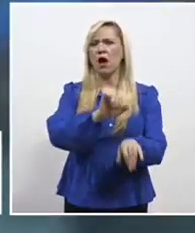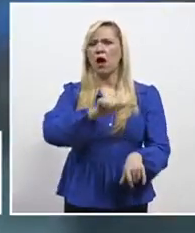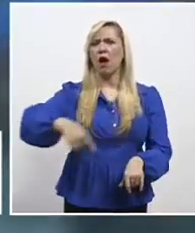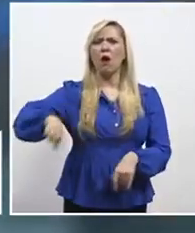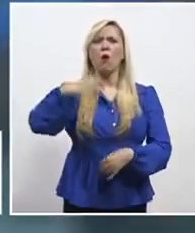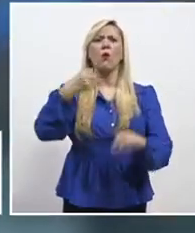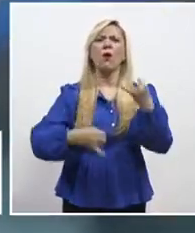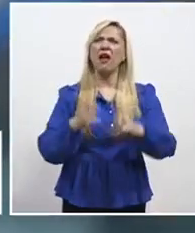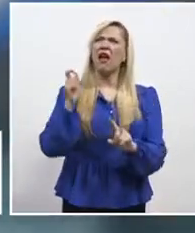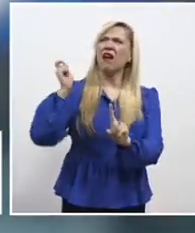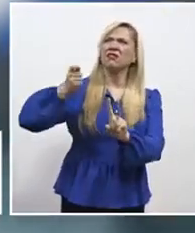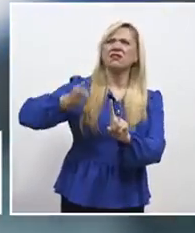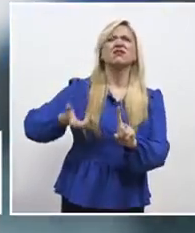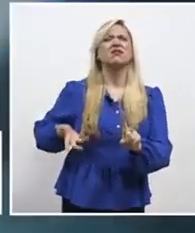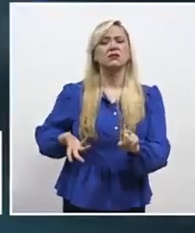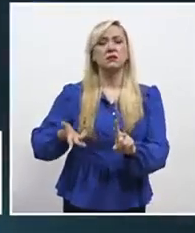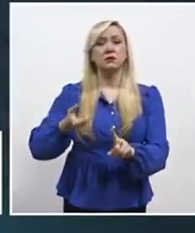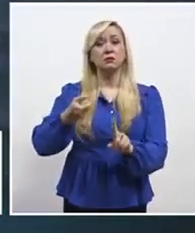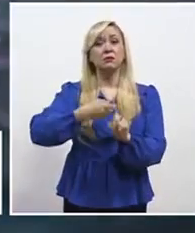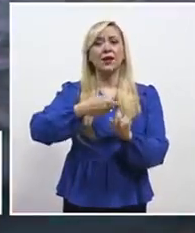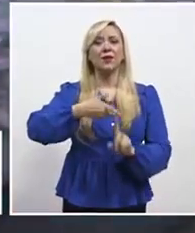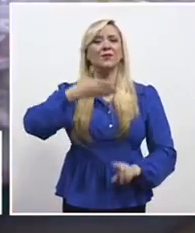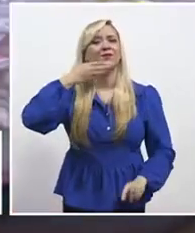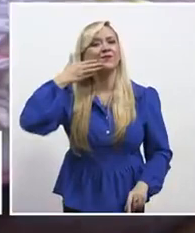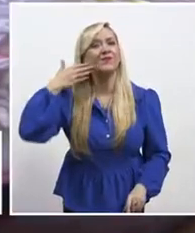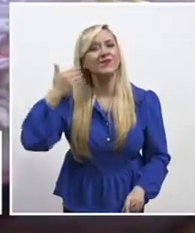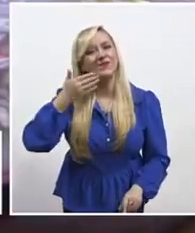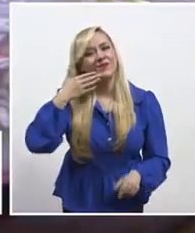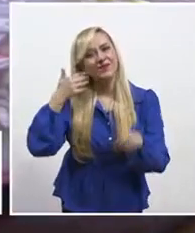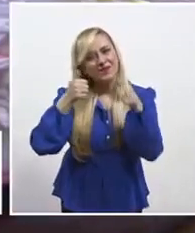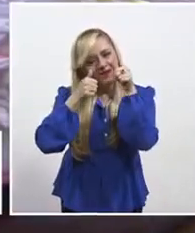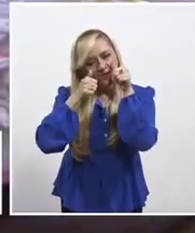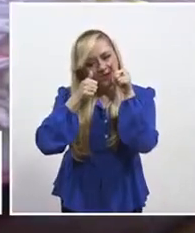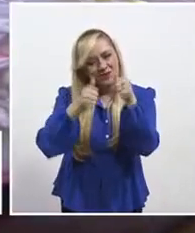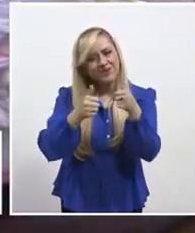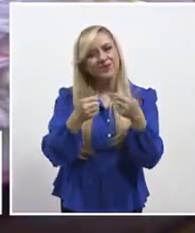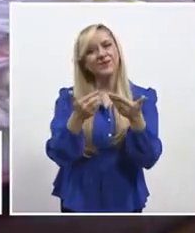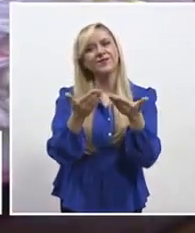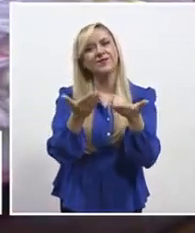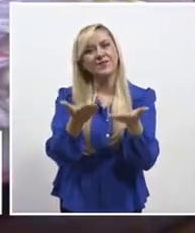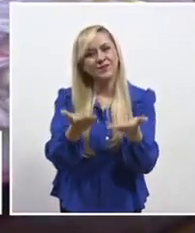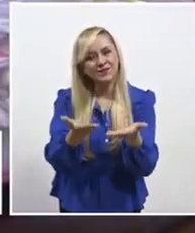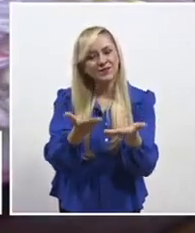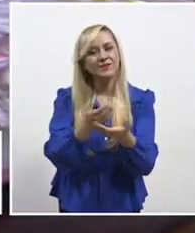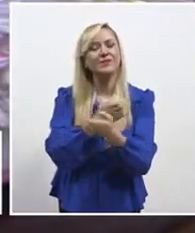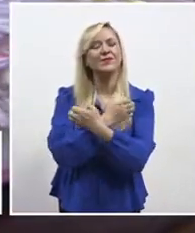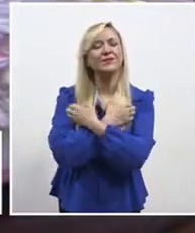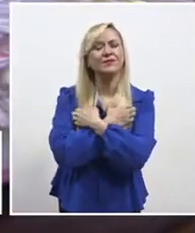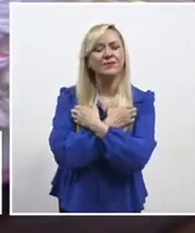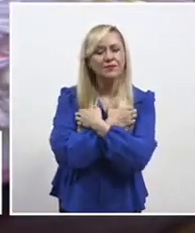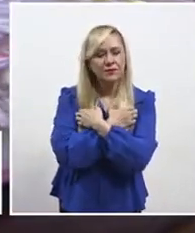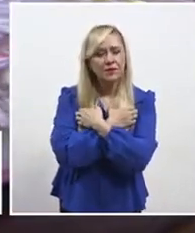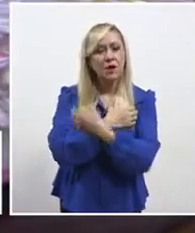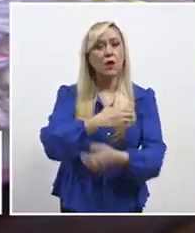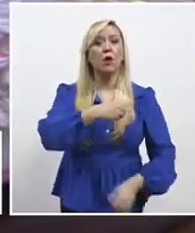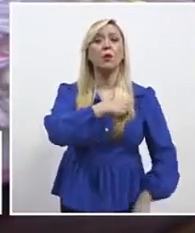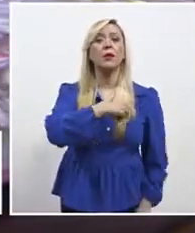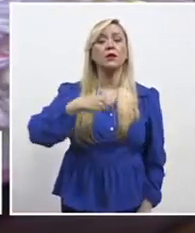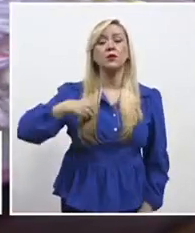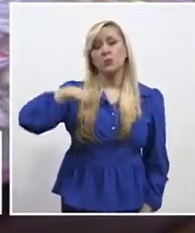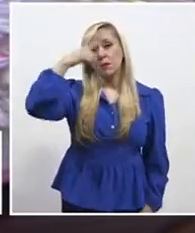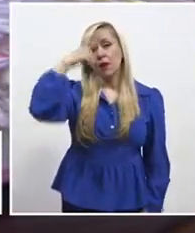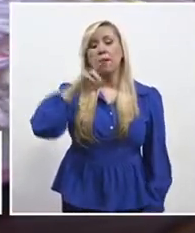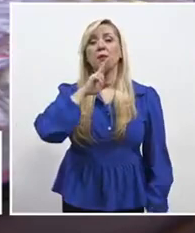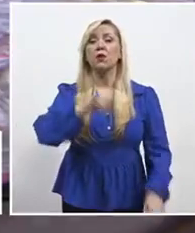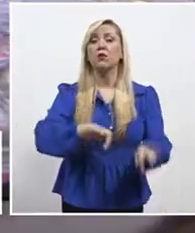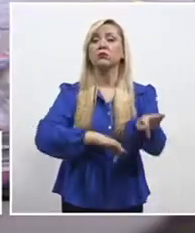de justicia es saber escuchar cortésmente, pues la cortesía, dijo, es un valor que se traduce en un deber que contribuye a una mejor